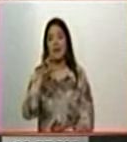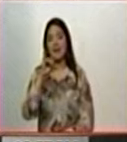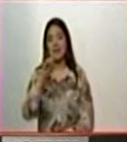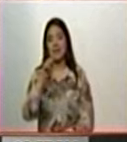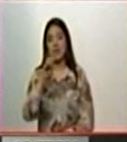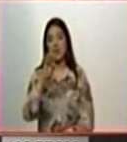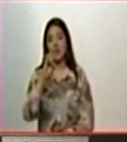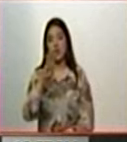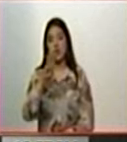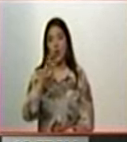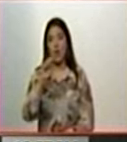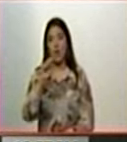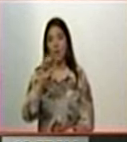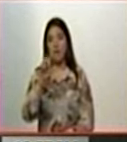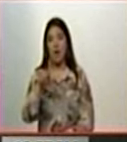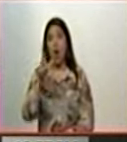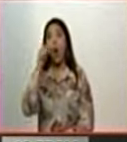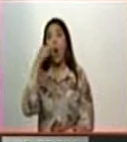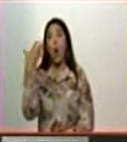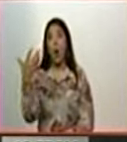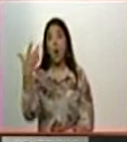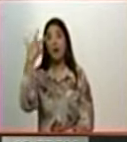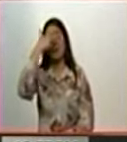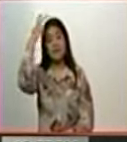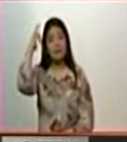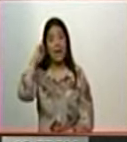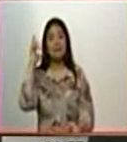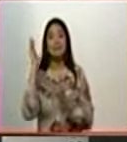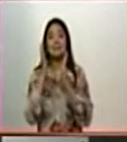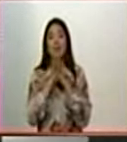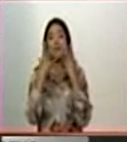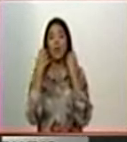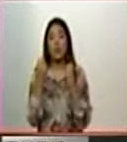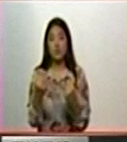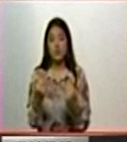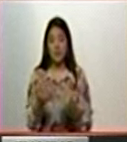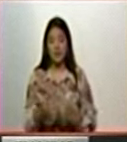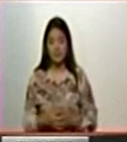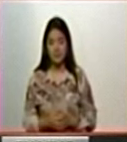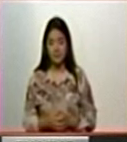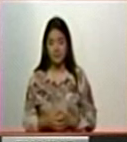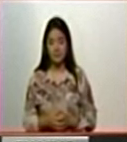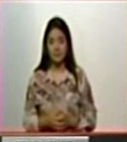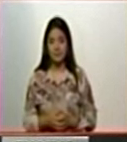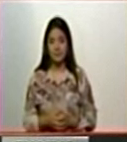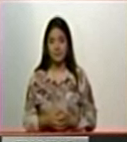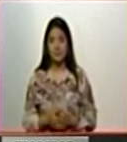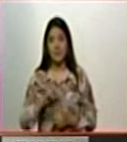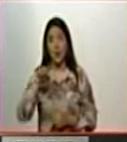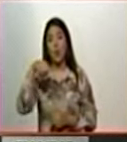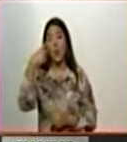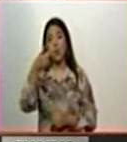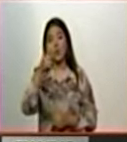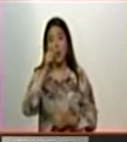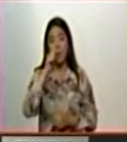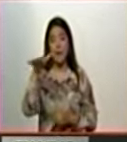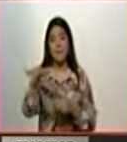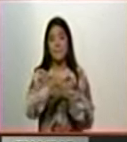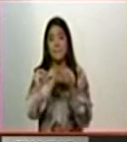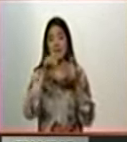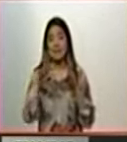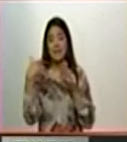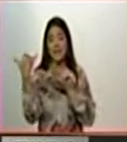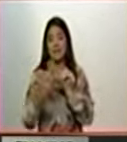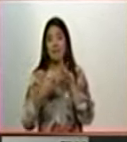excelentísimo Alba Baptiste, canciller de Santa Lucía, excelentísimo Paul Green, ministro de